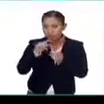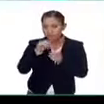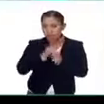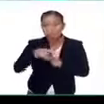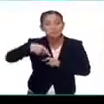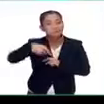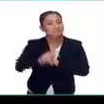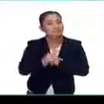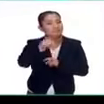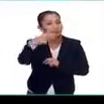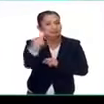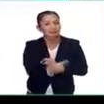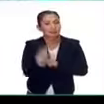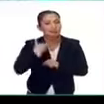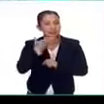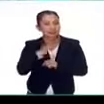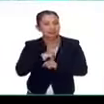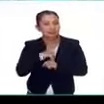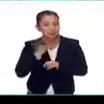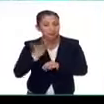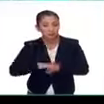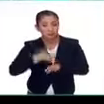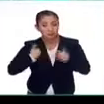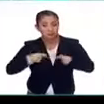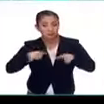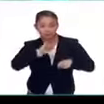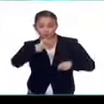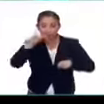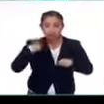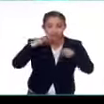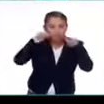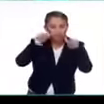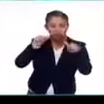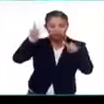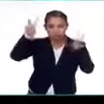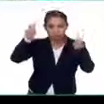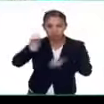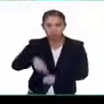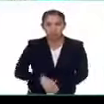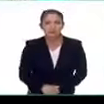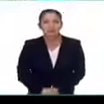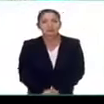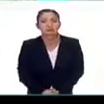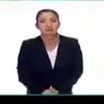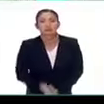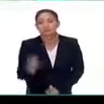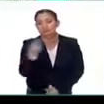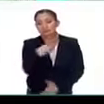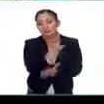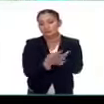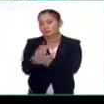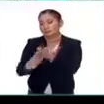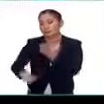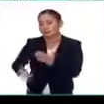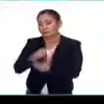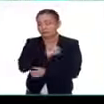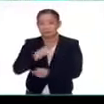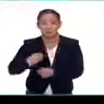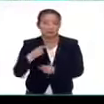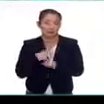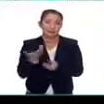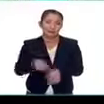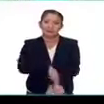Sin embargo, es necesario contar con más profesionistas enfocados en estas áreas. Aquí se necesitan políticas públicas y compromisos de